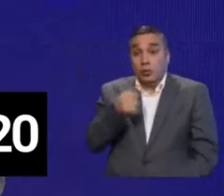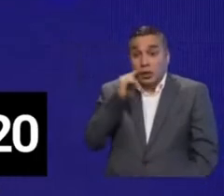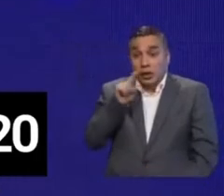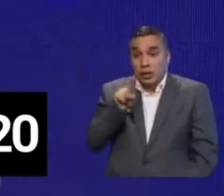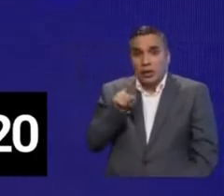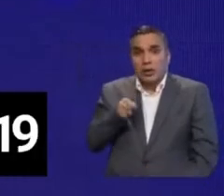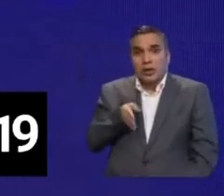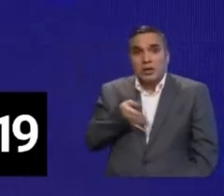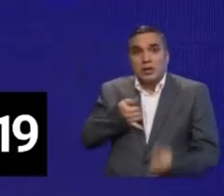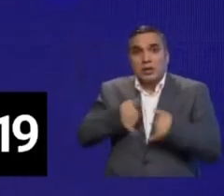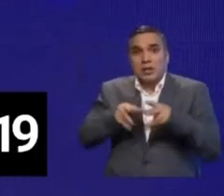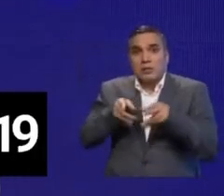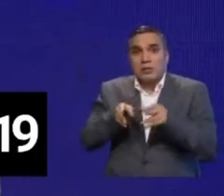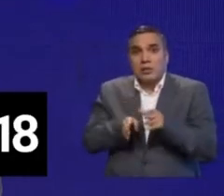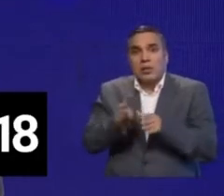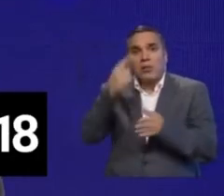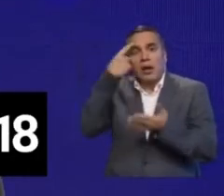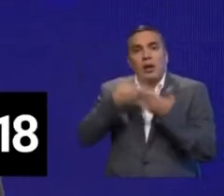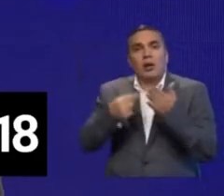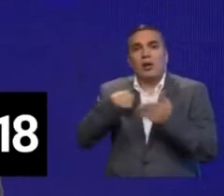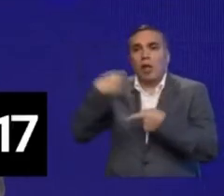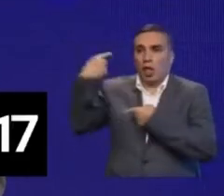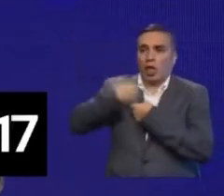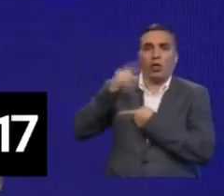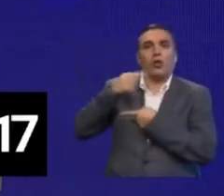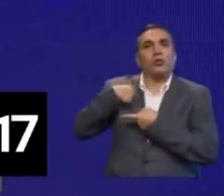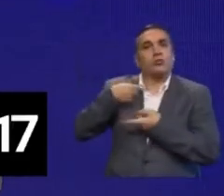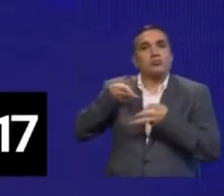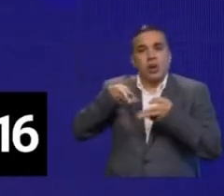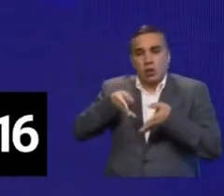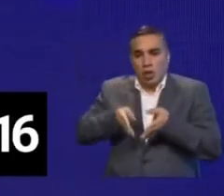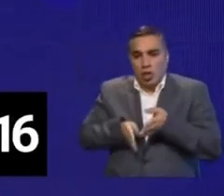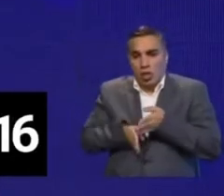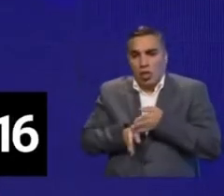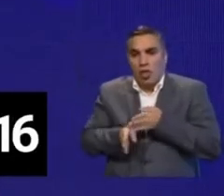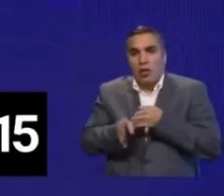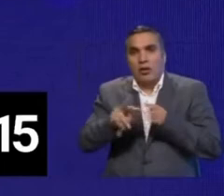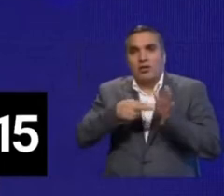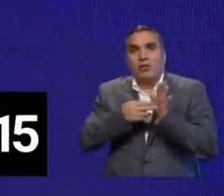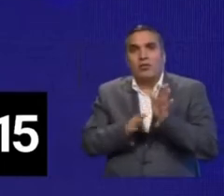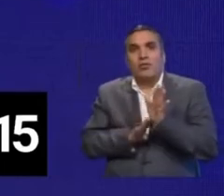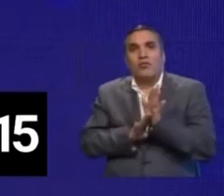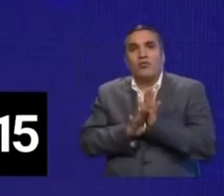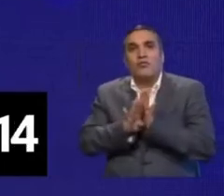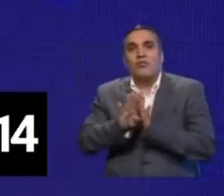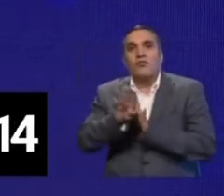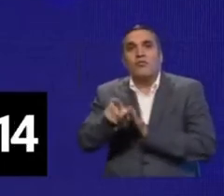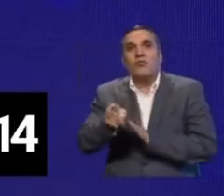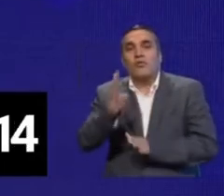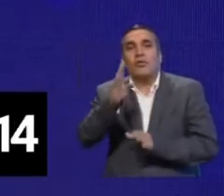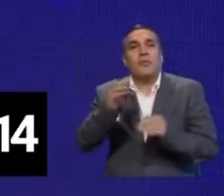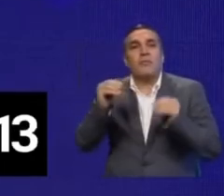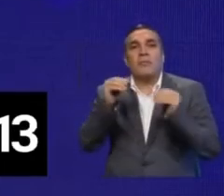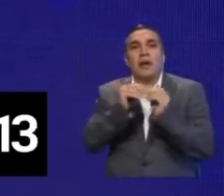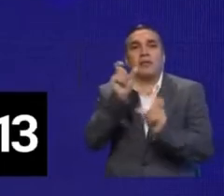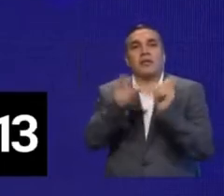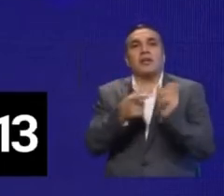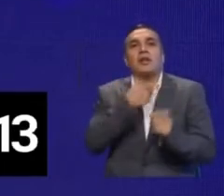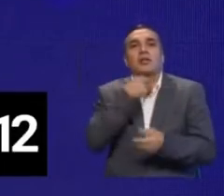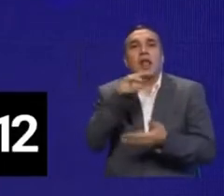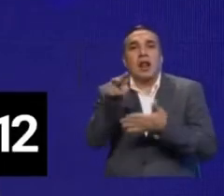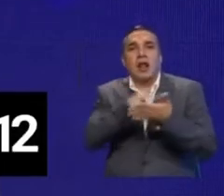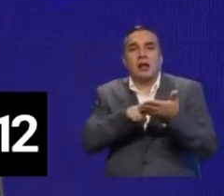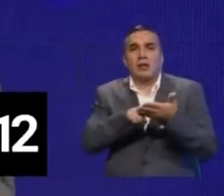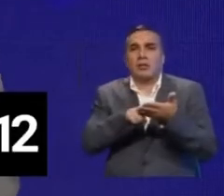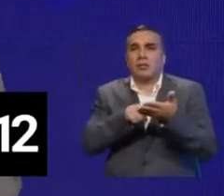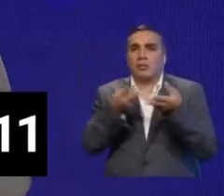que obedecer a una imposición social. Esto de aquí nos va a dar fortaleza en el sistema educativo, va a generar mayores lectores, pero vamos más